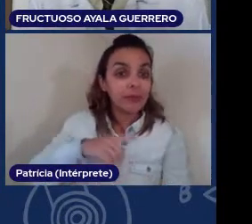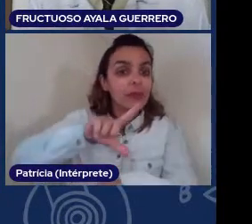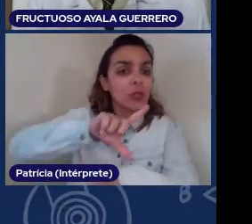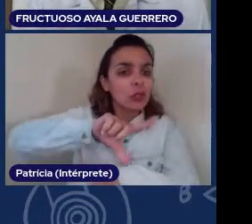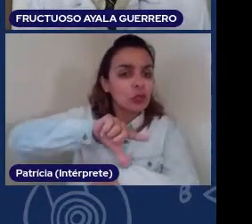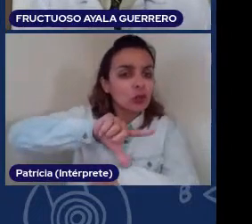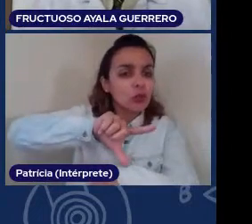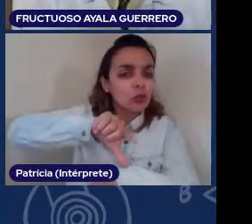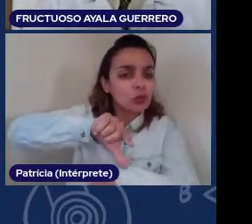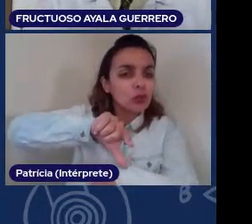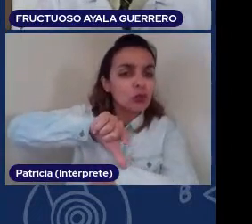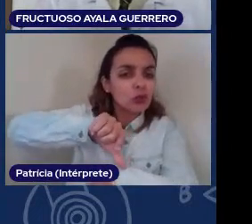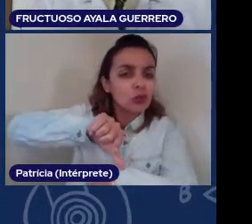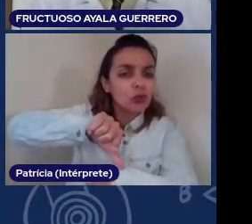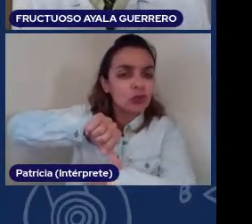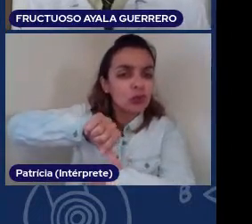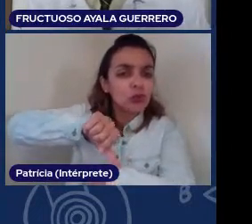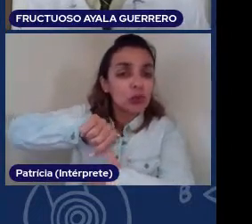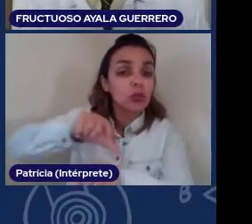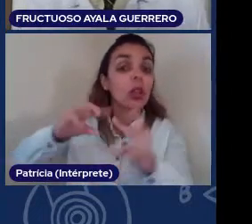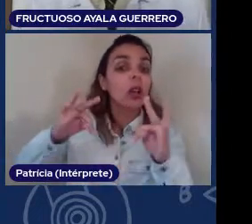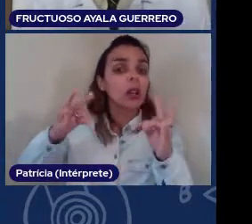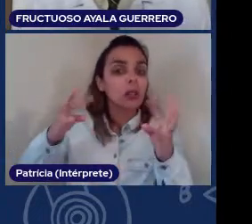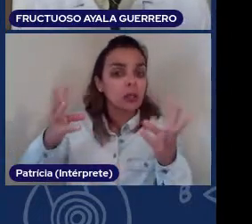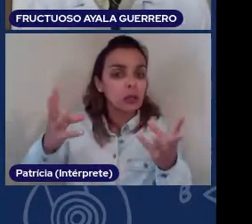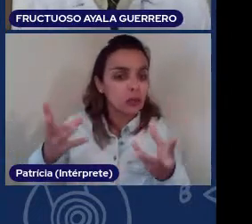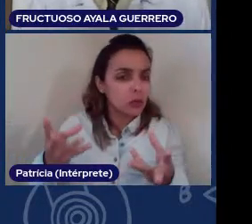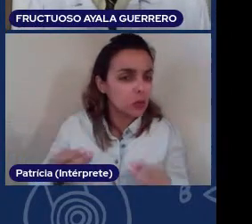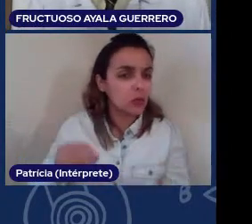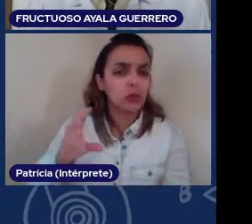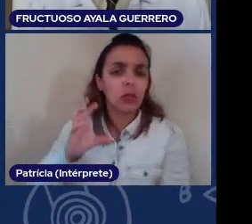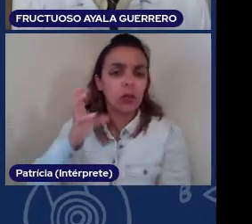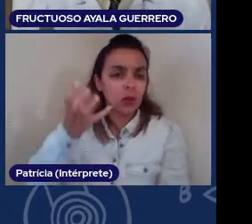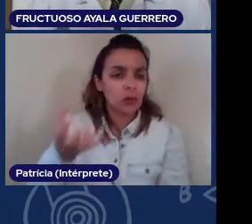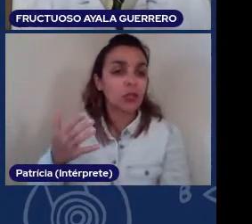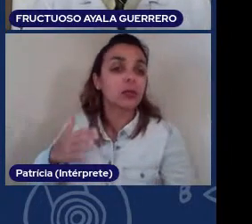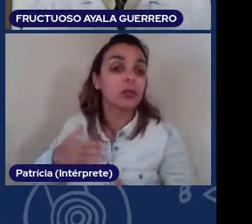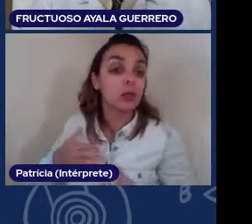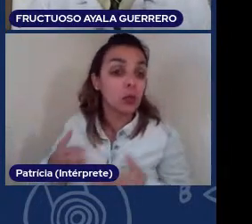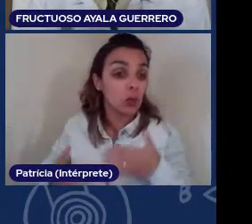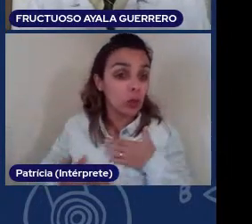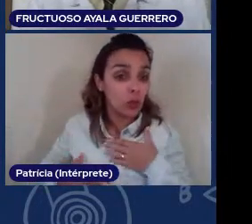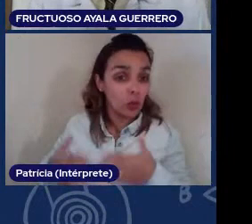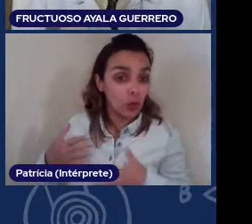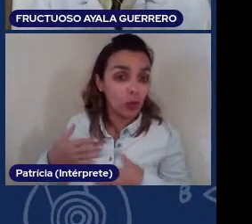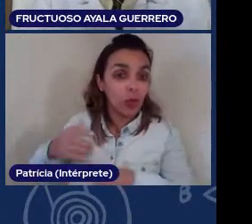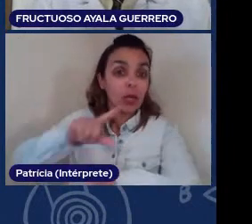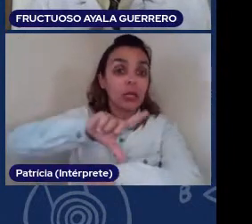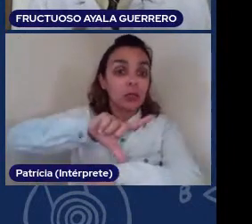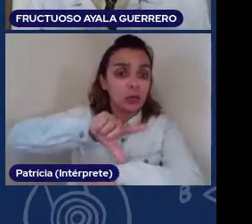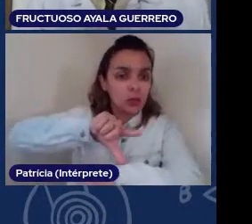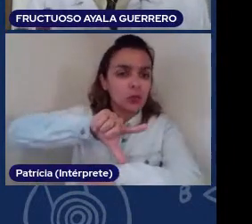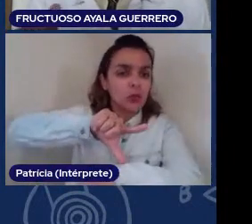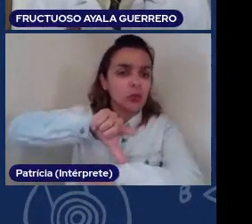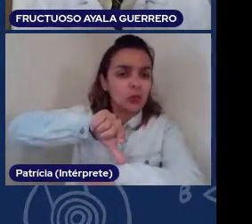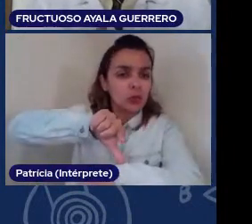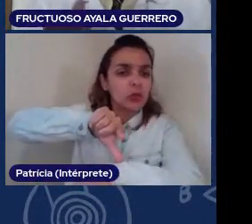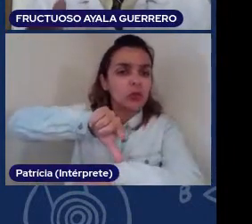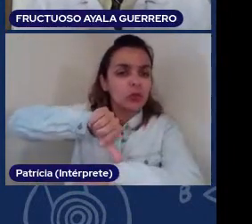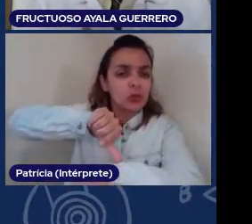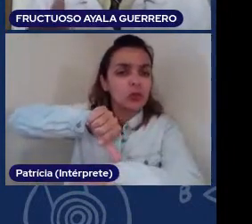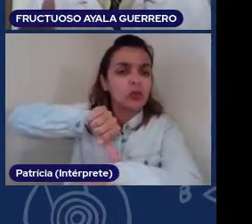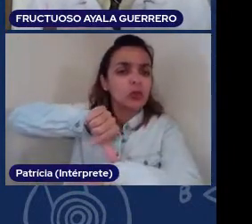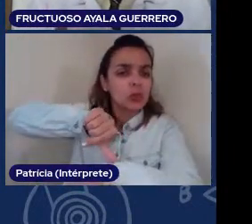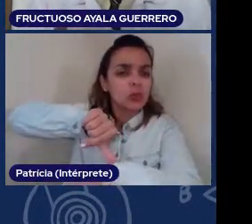síntesis, metabolismo, síntesis de sustancias. Es el tic-tac de ese reloj biológico que